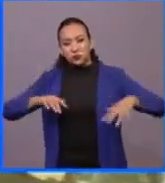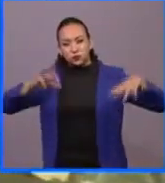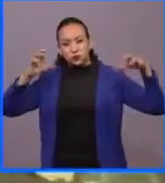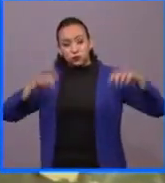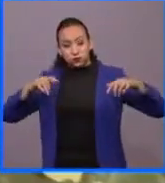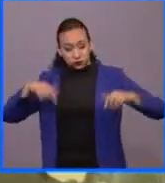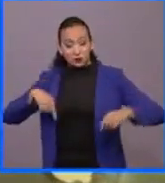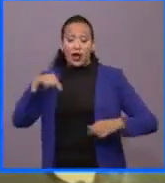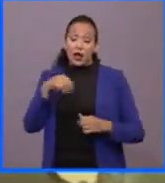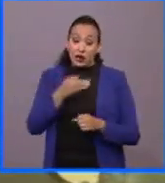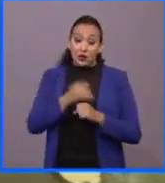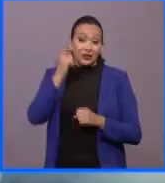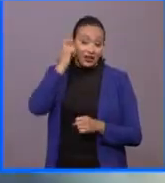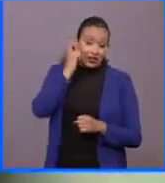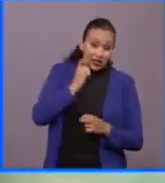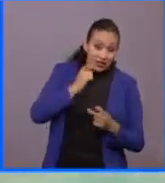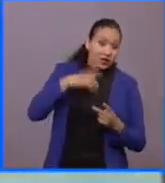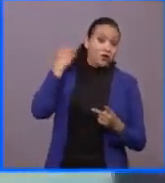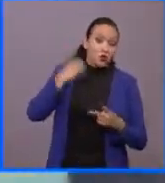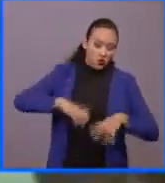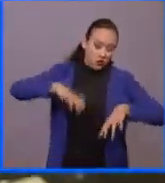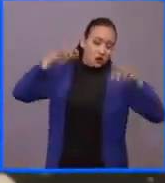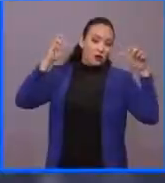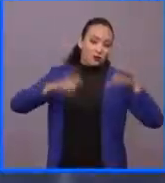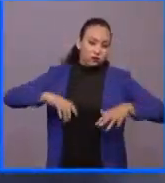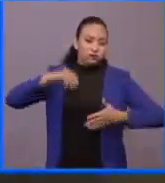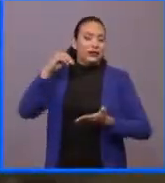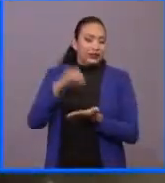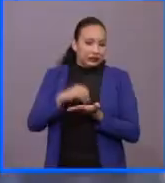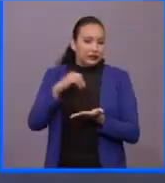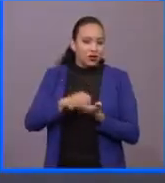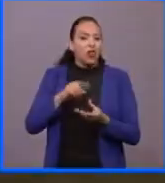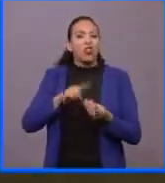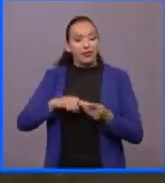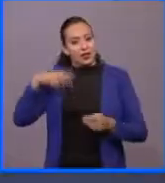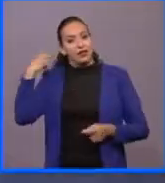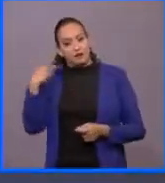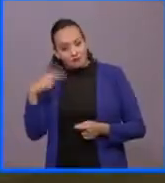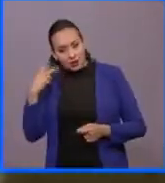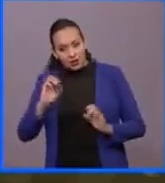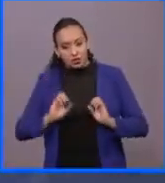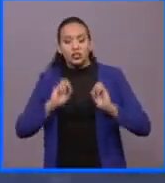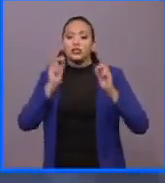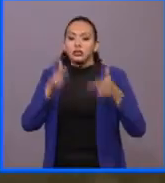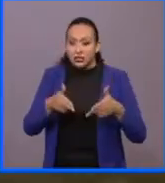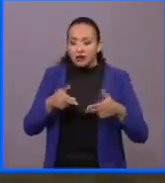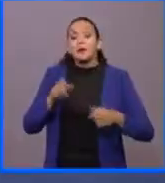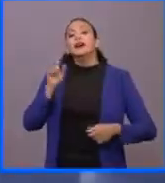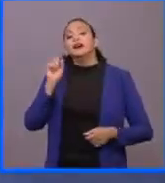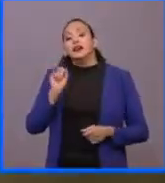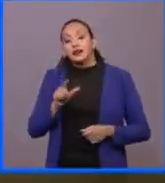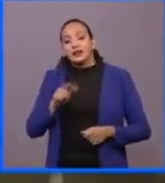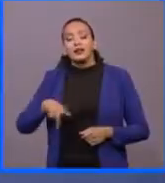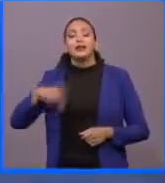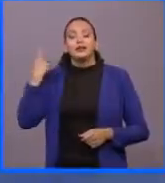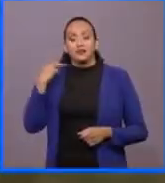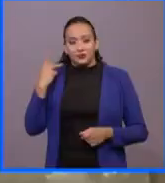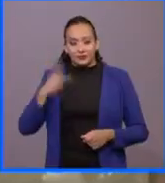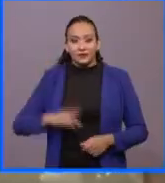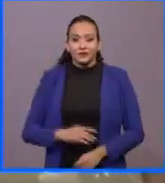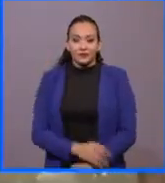torrenciales todavía en Guerrero y Oaxaca e intensas en Veracruz, Chiapas y